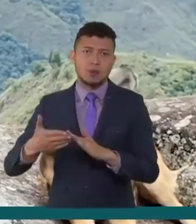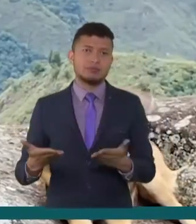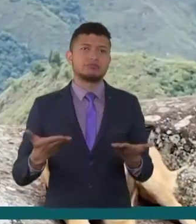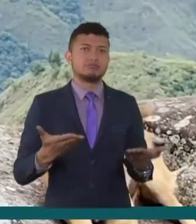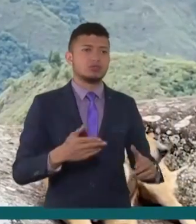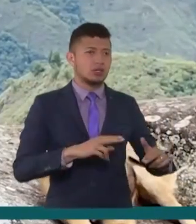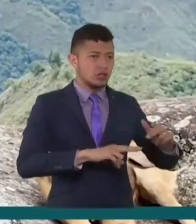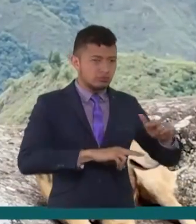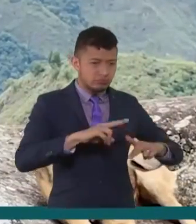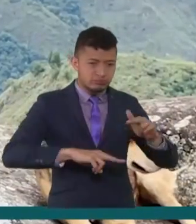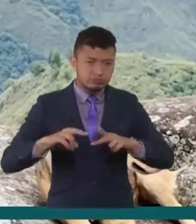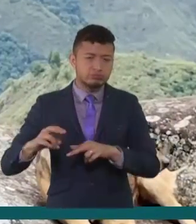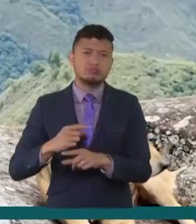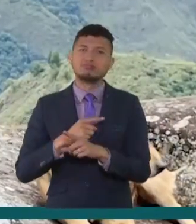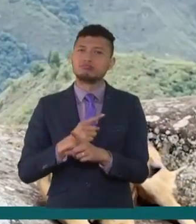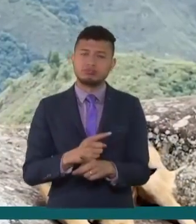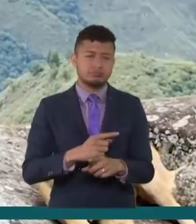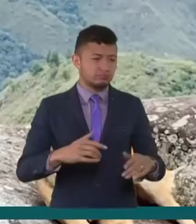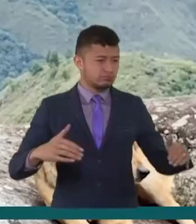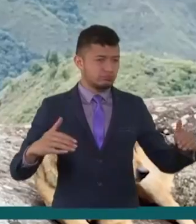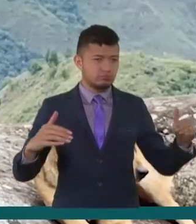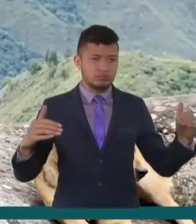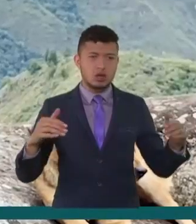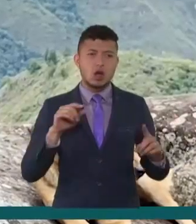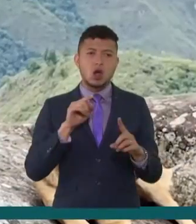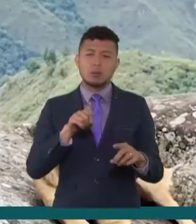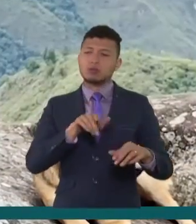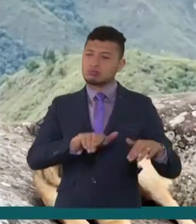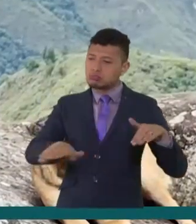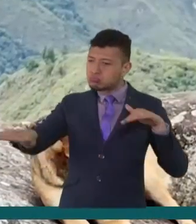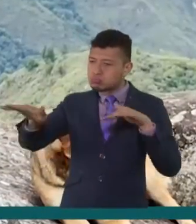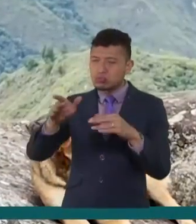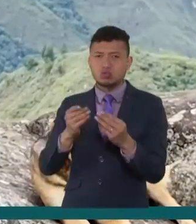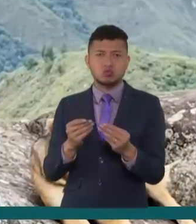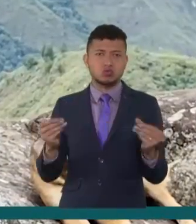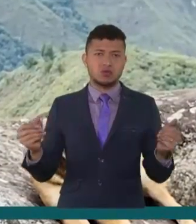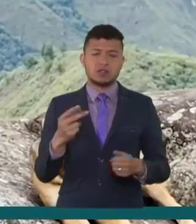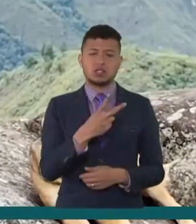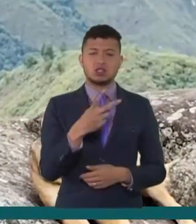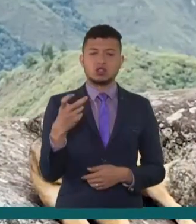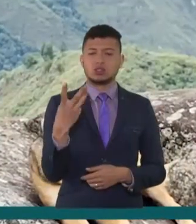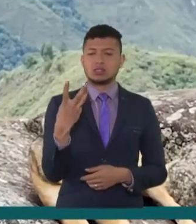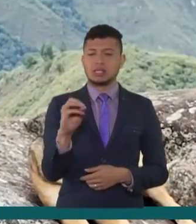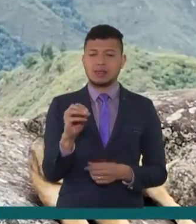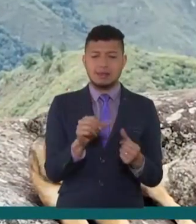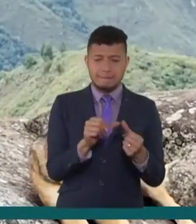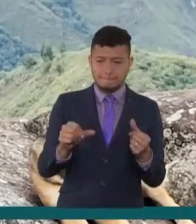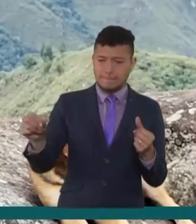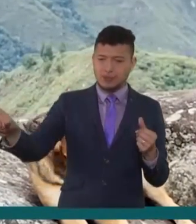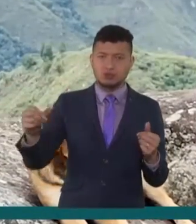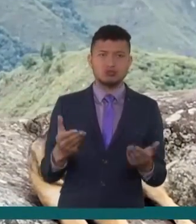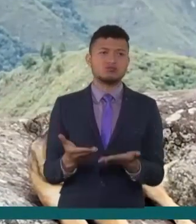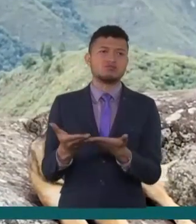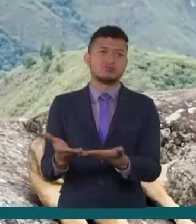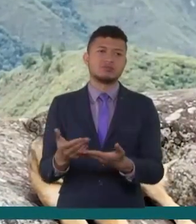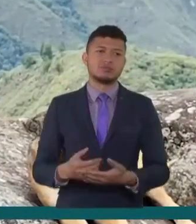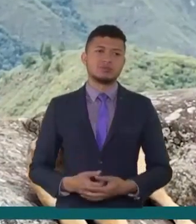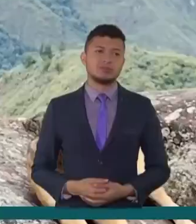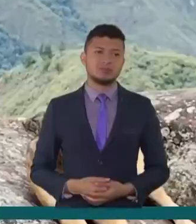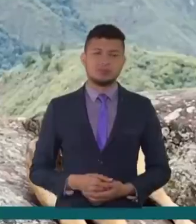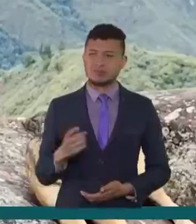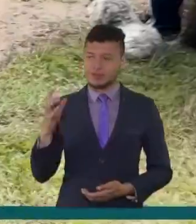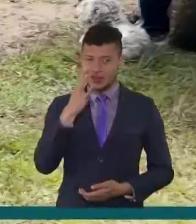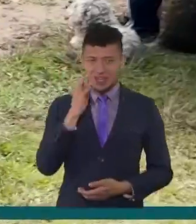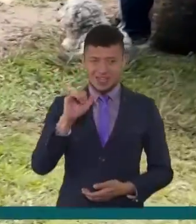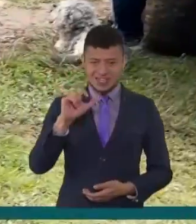recientemente una construcción ágil de carretera para abajo flujo vehicular fueron 230 metros para este